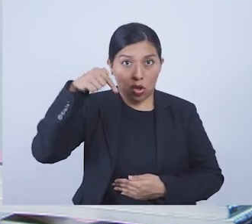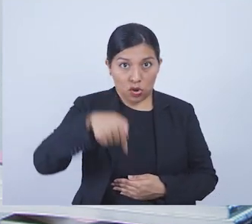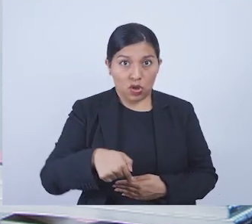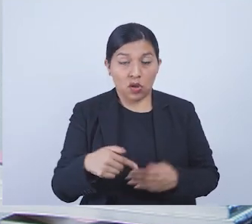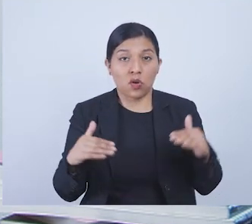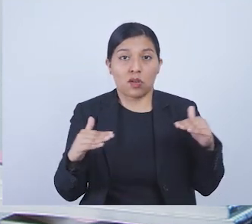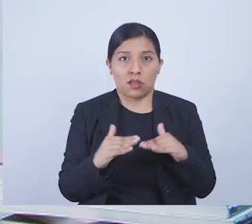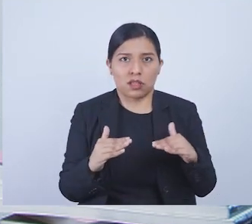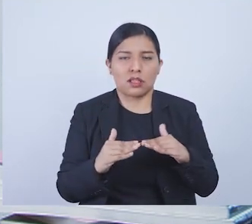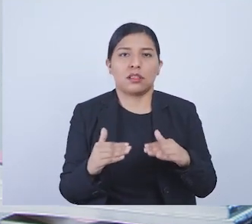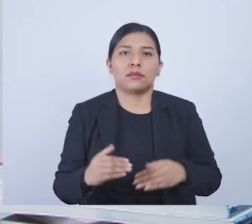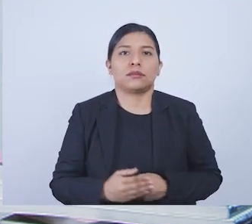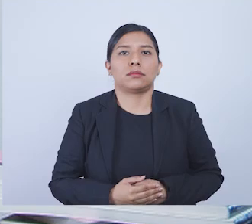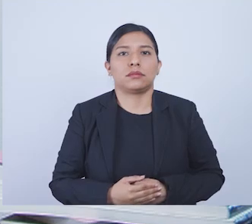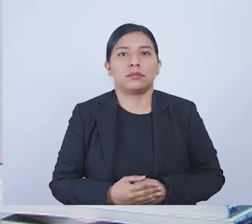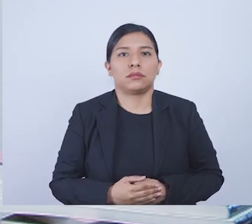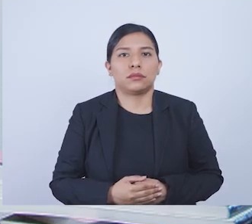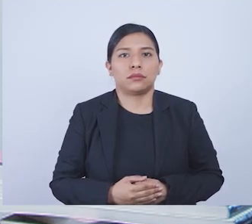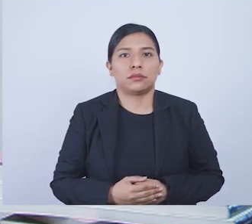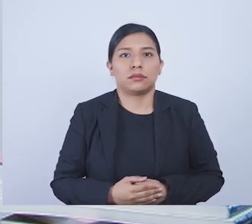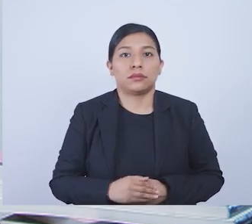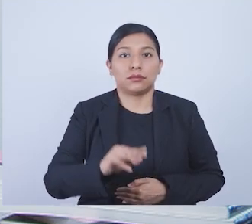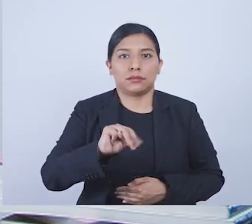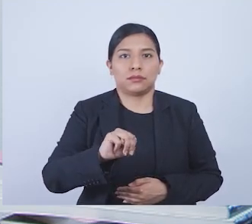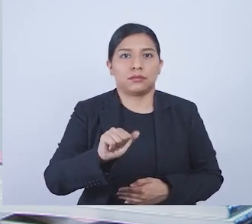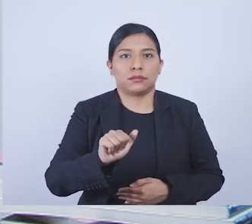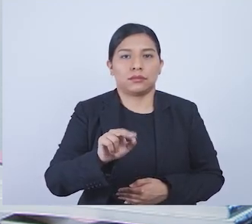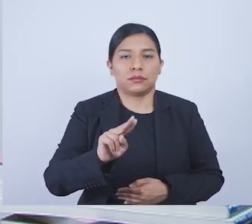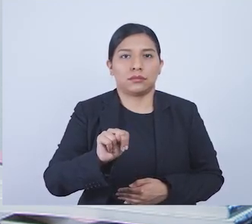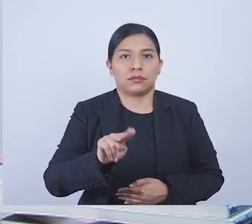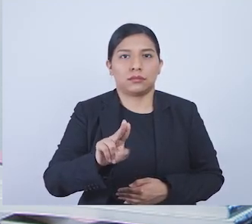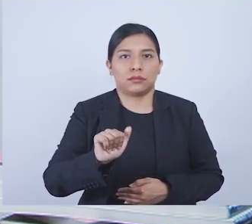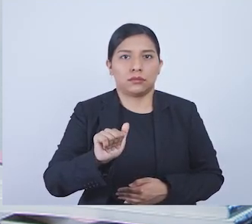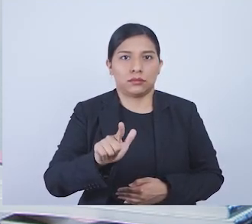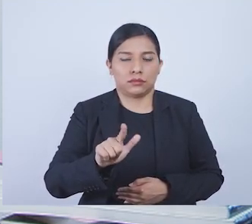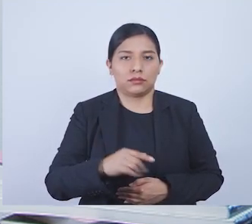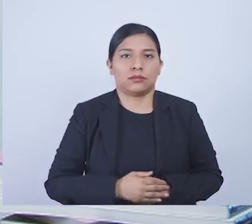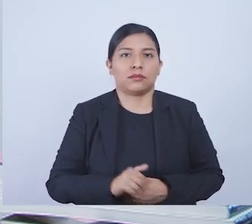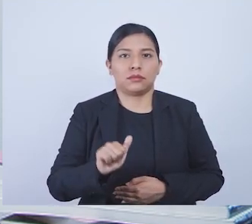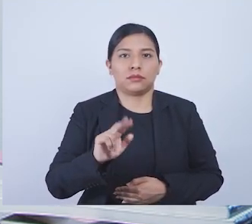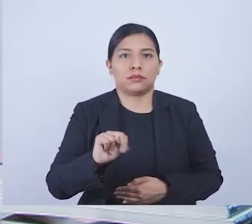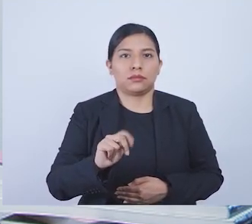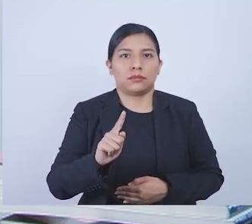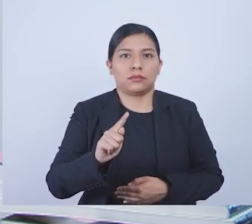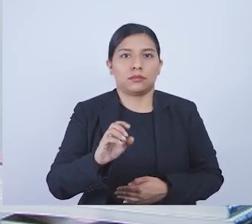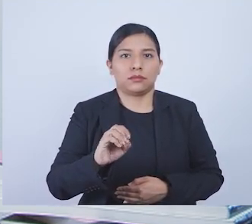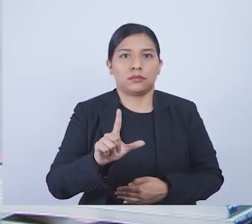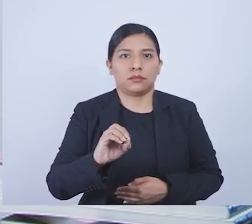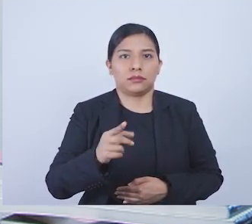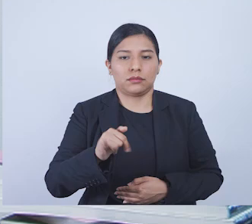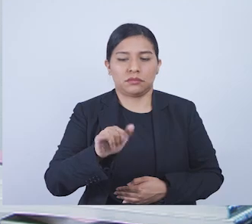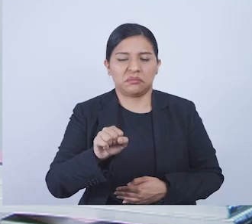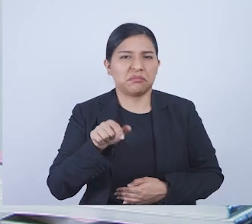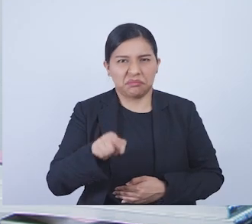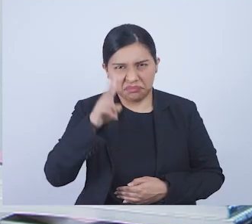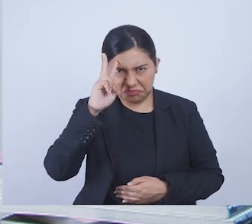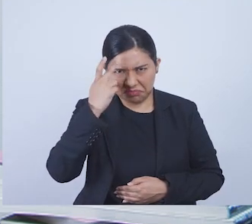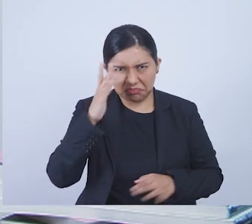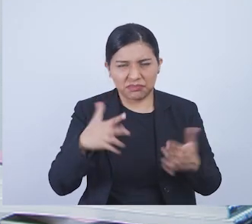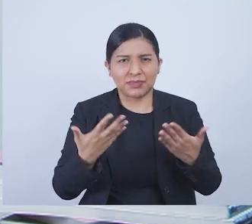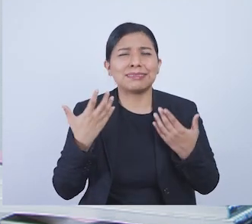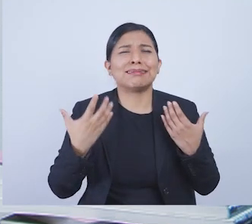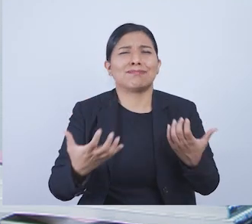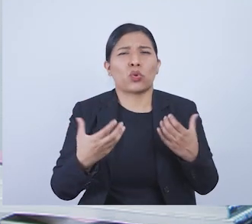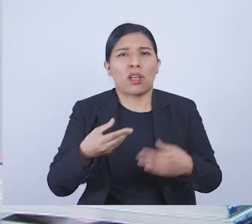y uno de ellos es un manual de antologías que consiste en una recopilación de